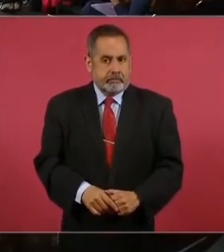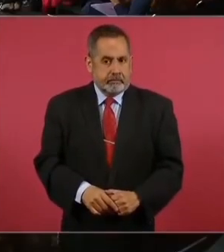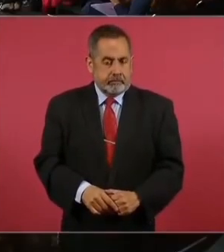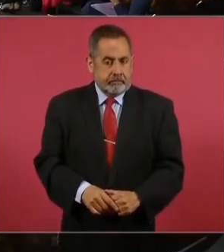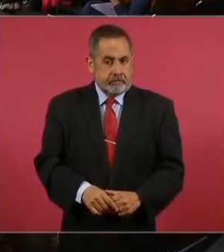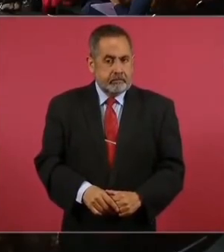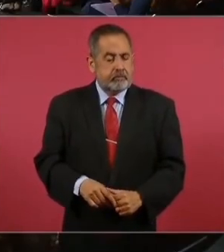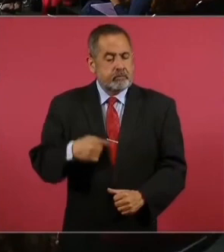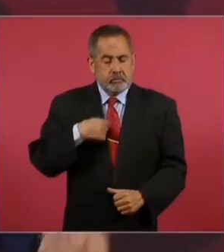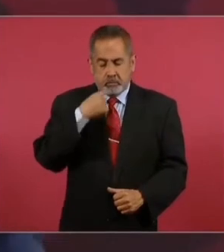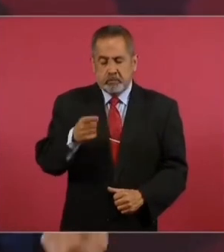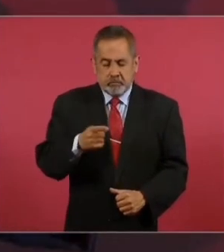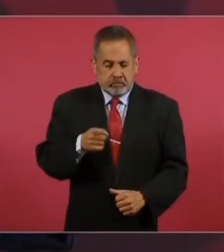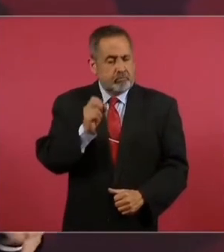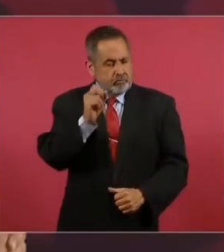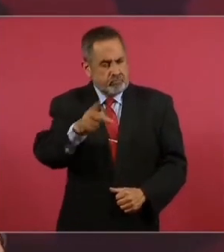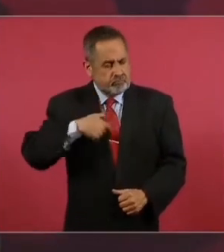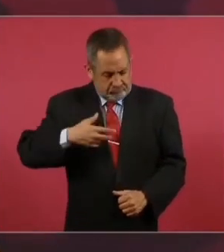Yo dije,